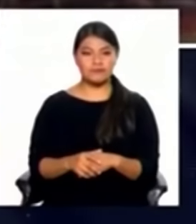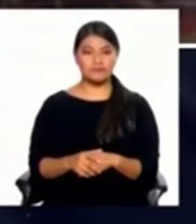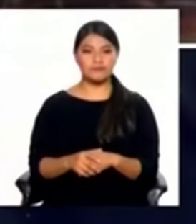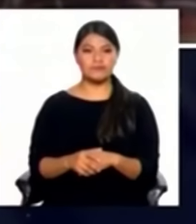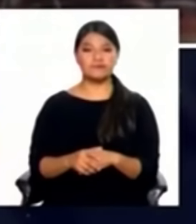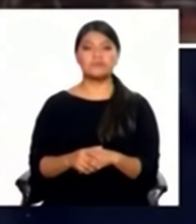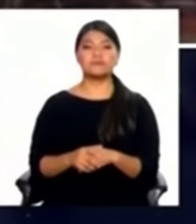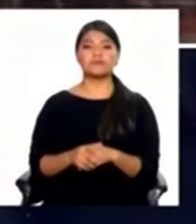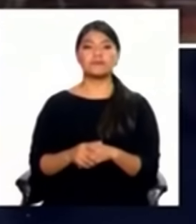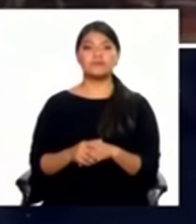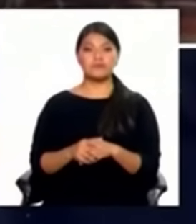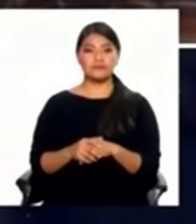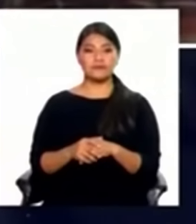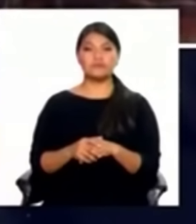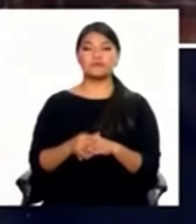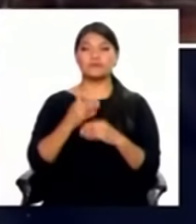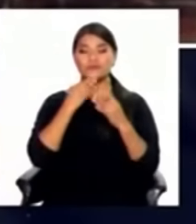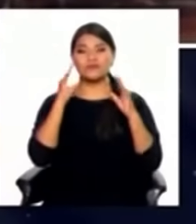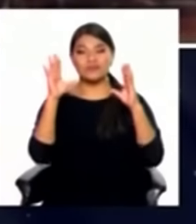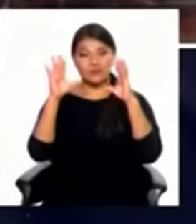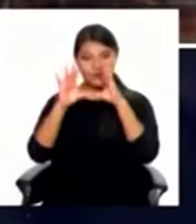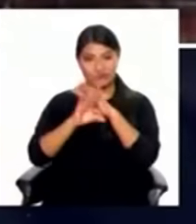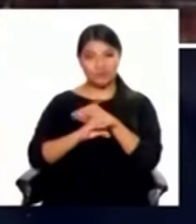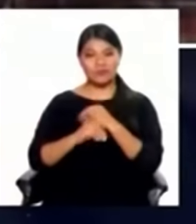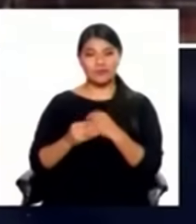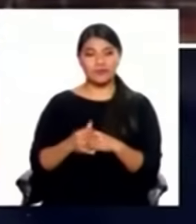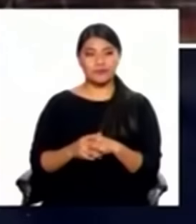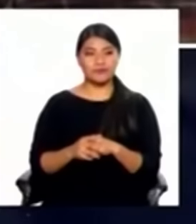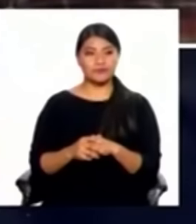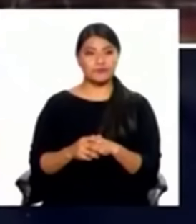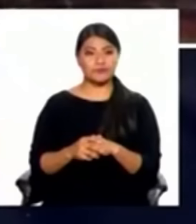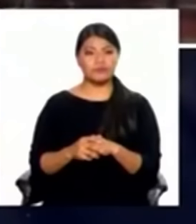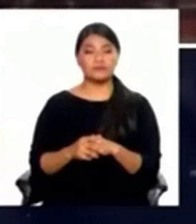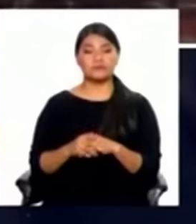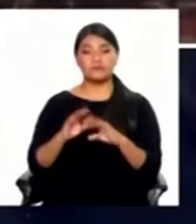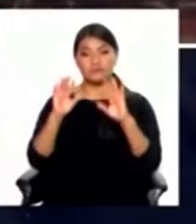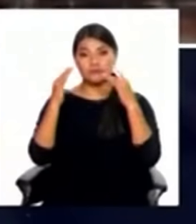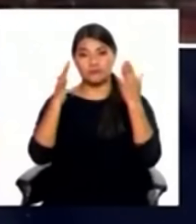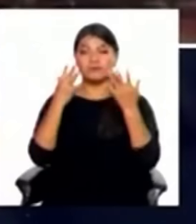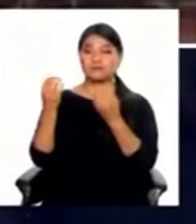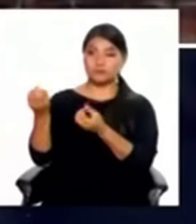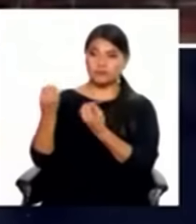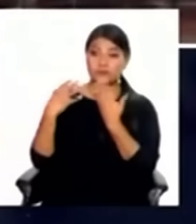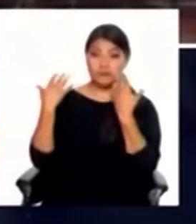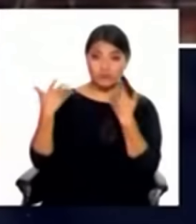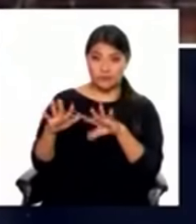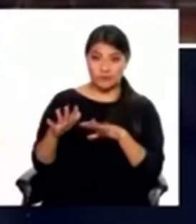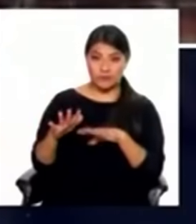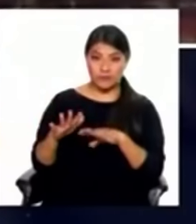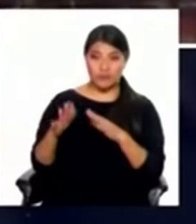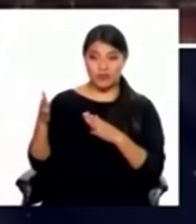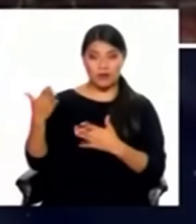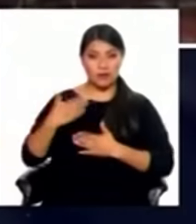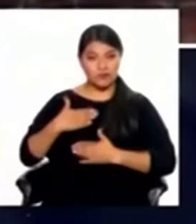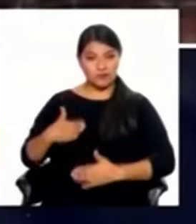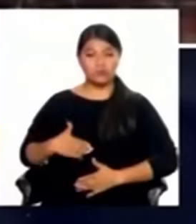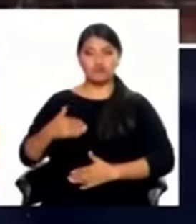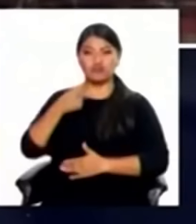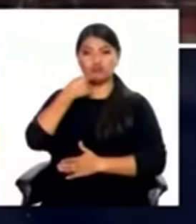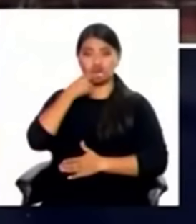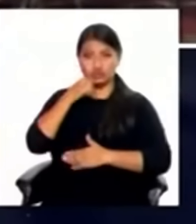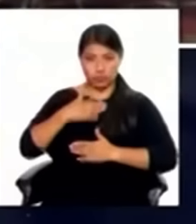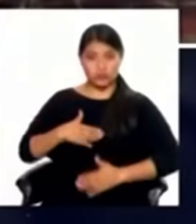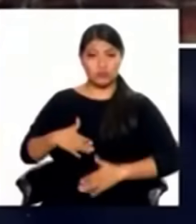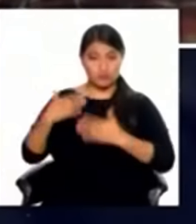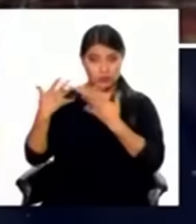noches. Buenas noches. ¿Qué tal? Celebramos que usted nos puede decir que ya está suficientemente estable la víctima como para que pueda